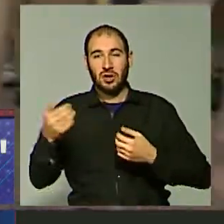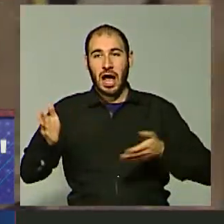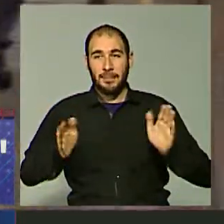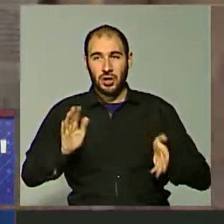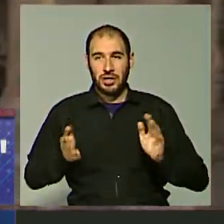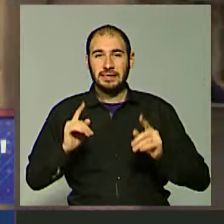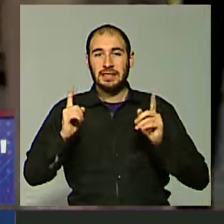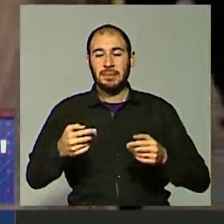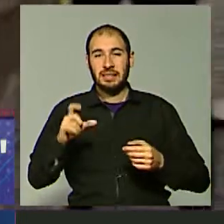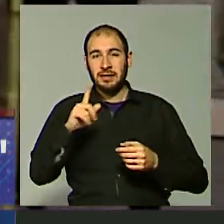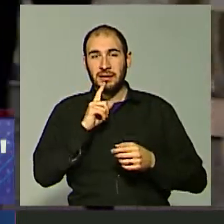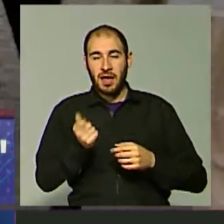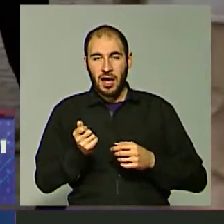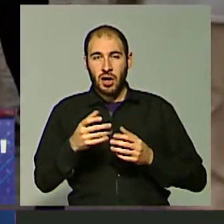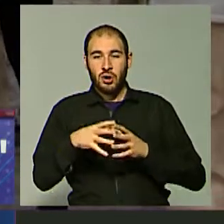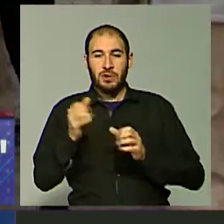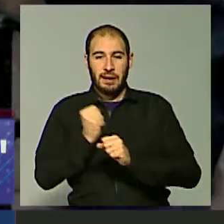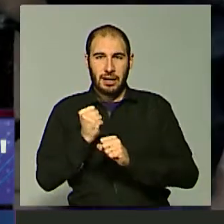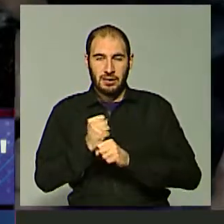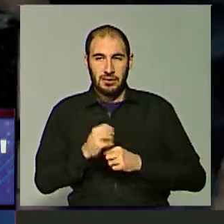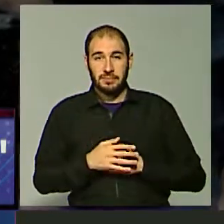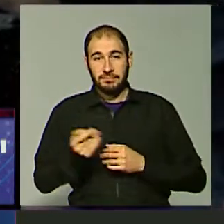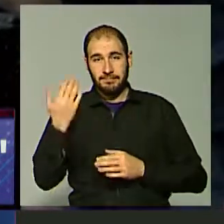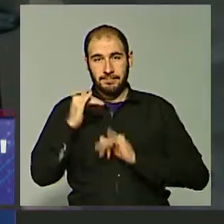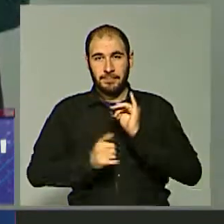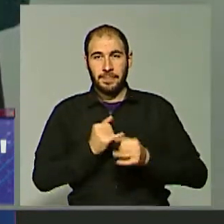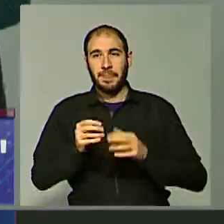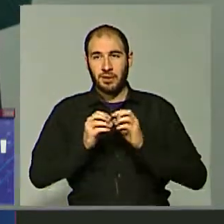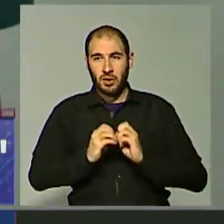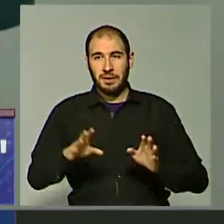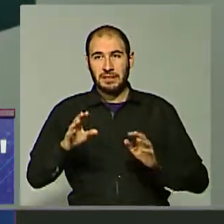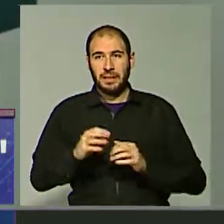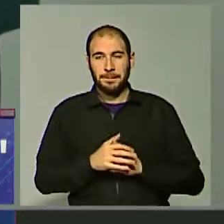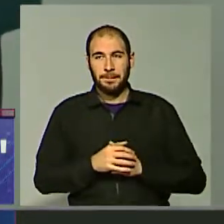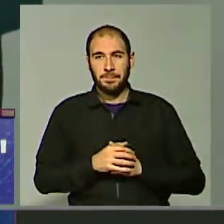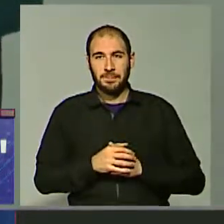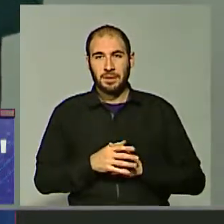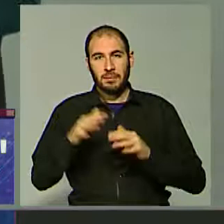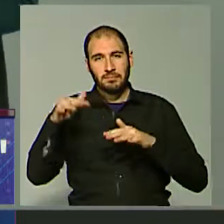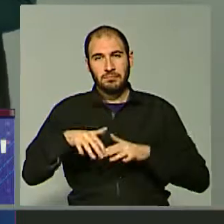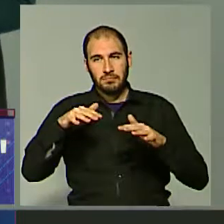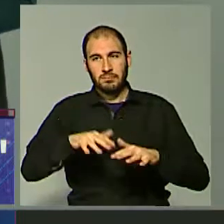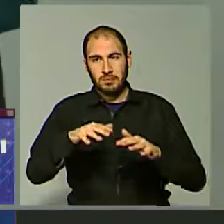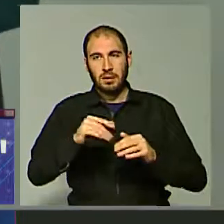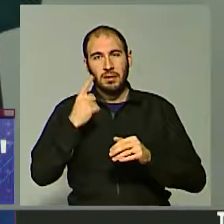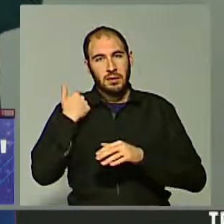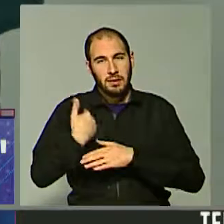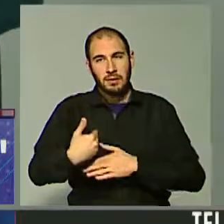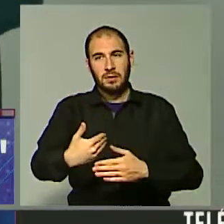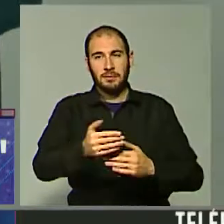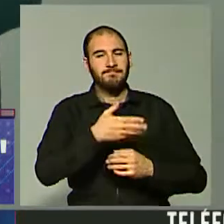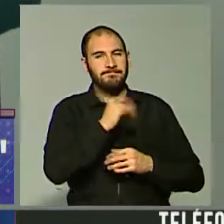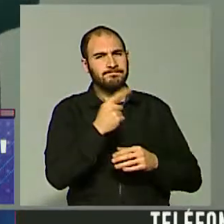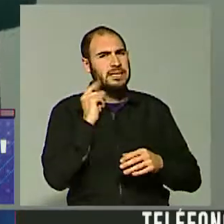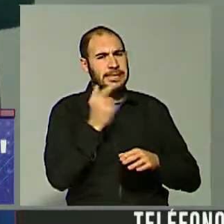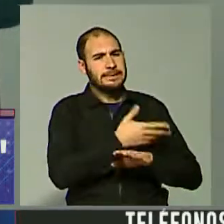así también de la CTA de los Trabajadores. Como decíamos, empezó con una peregrinación que va a durar varios días. Así es, va a